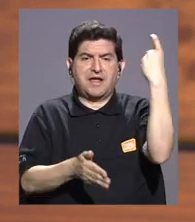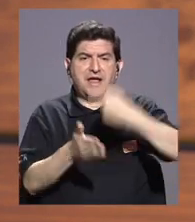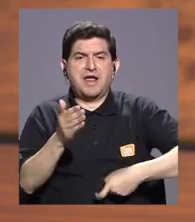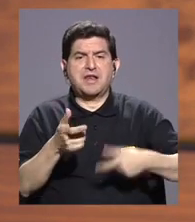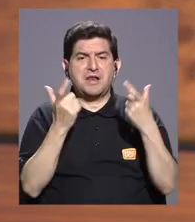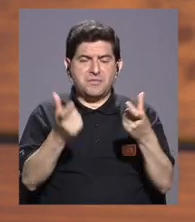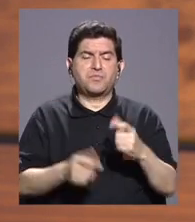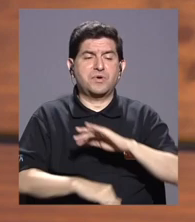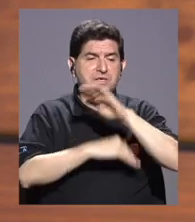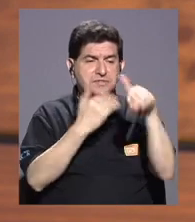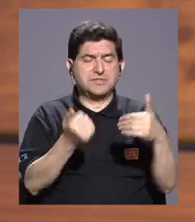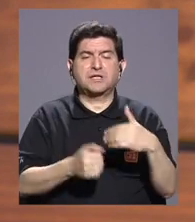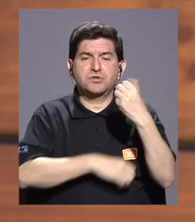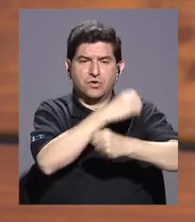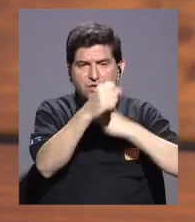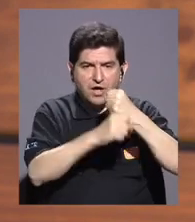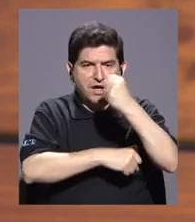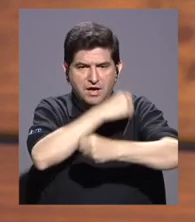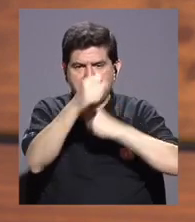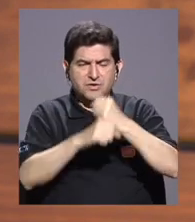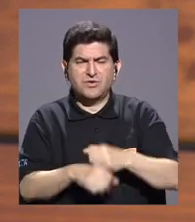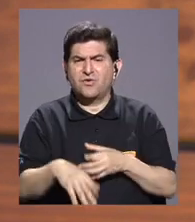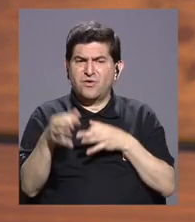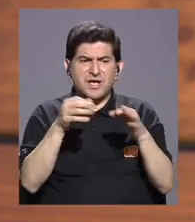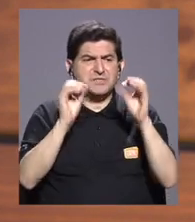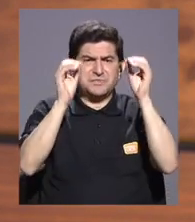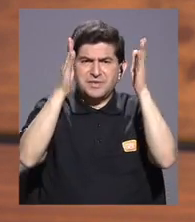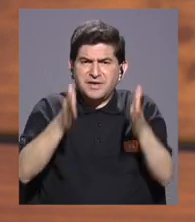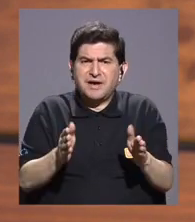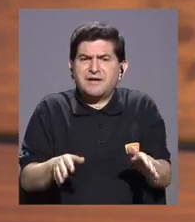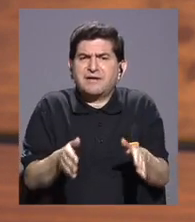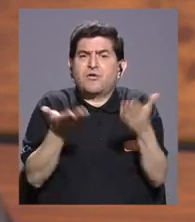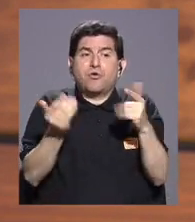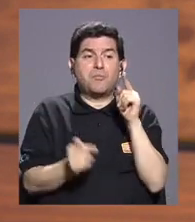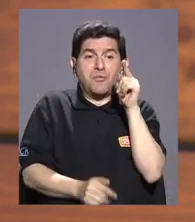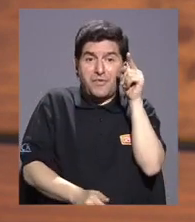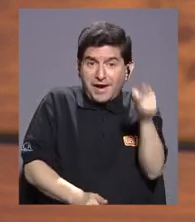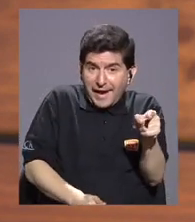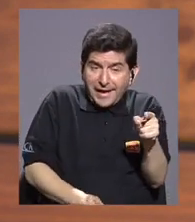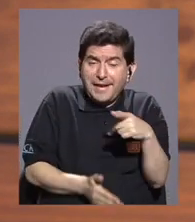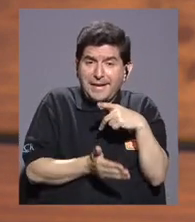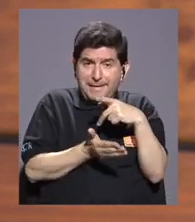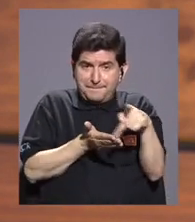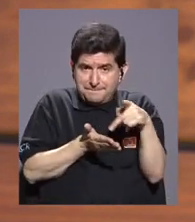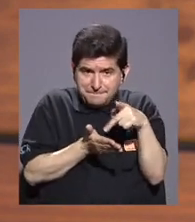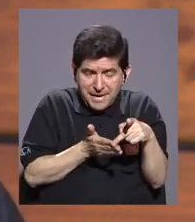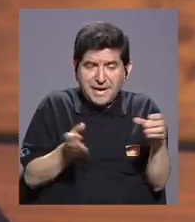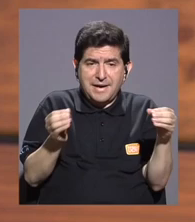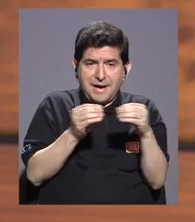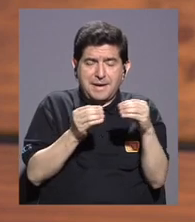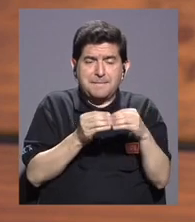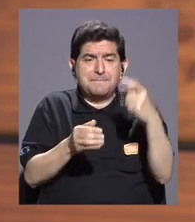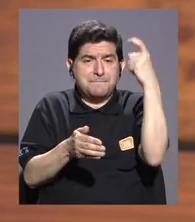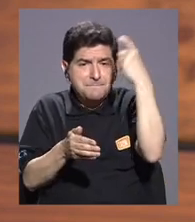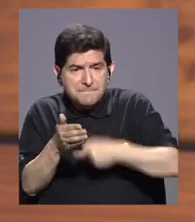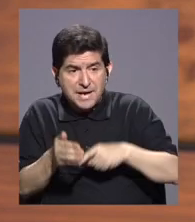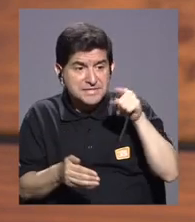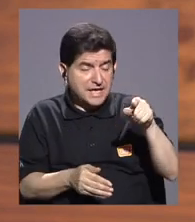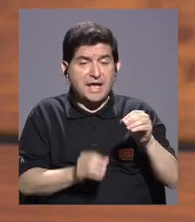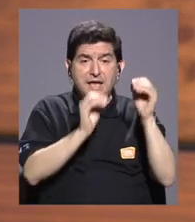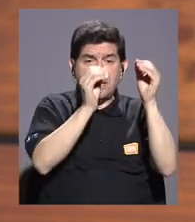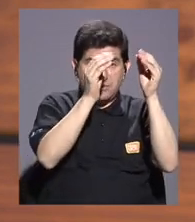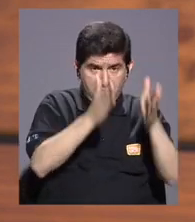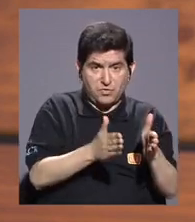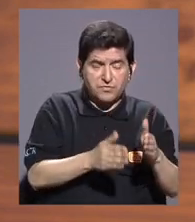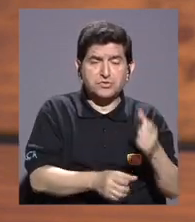renta todos los periodos fiscales? ¿Cómo explicarle a ese profesor que él está pagando más impuestos, él que es